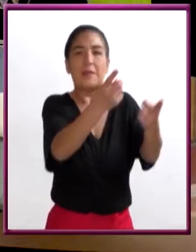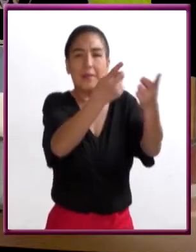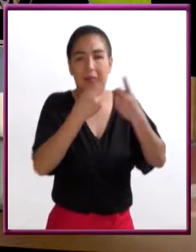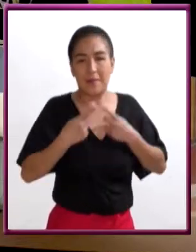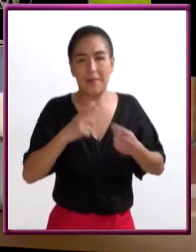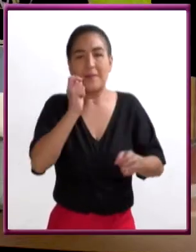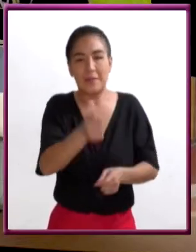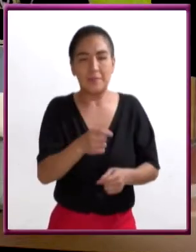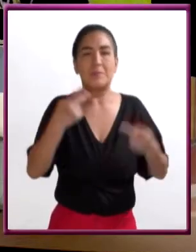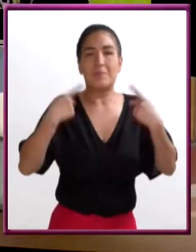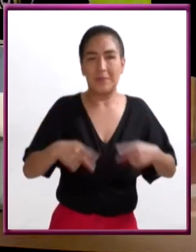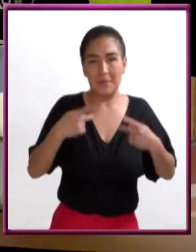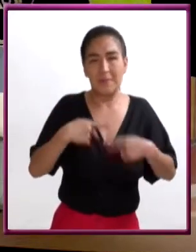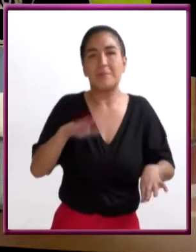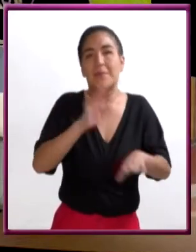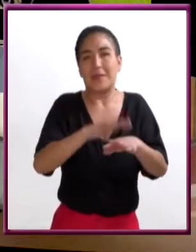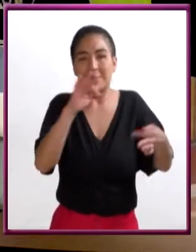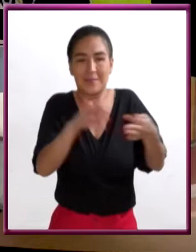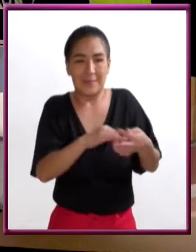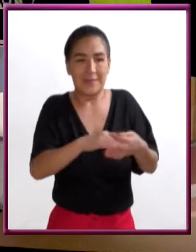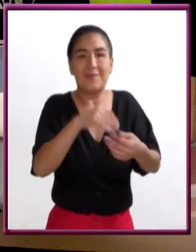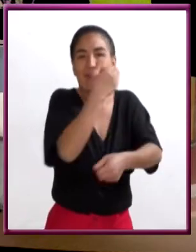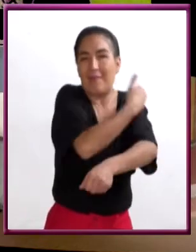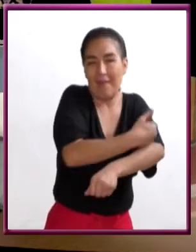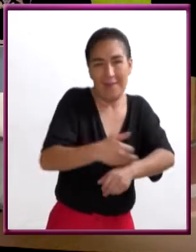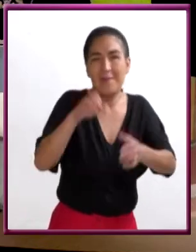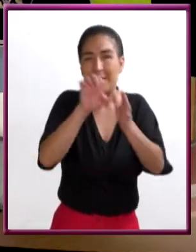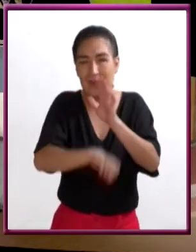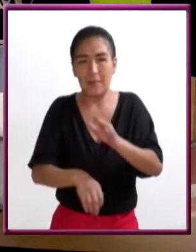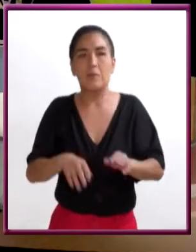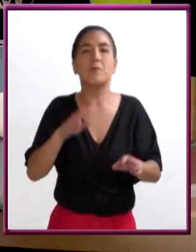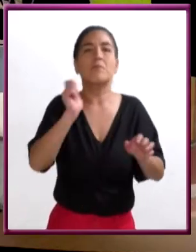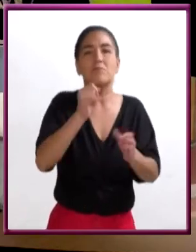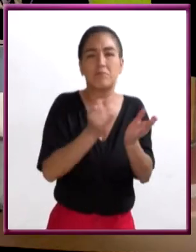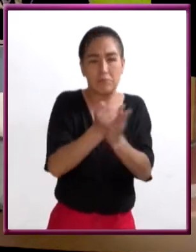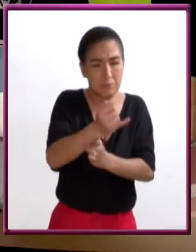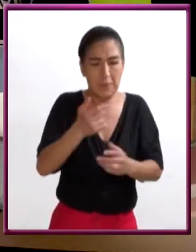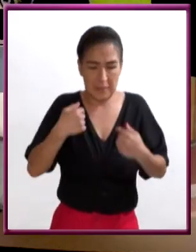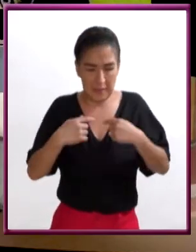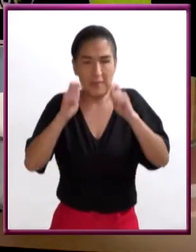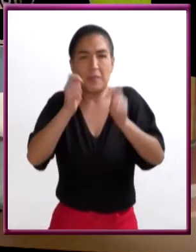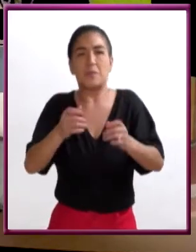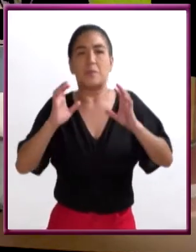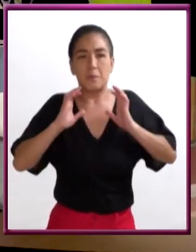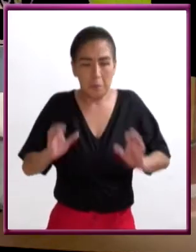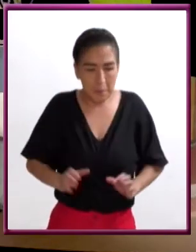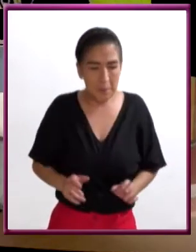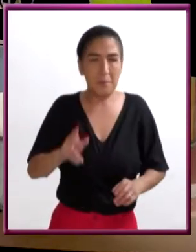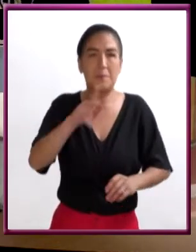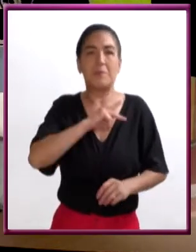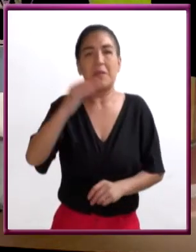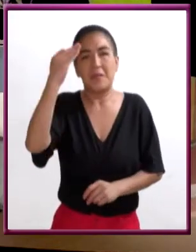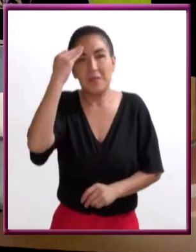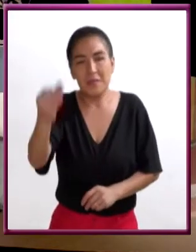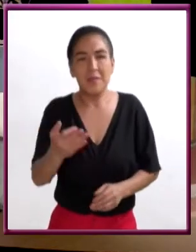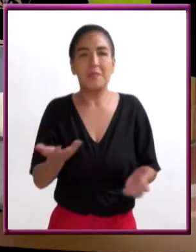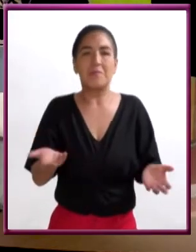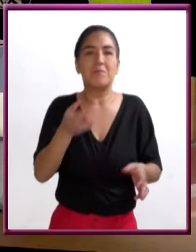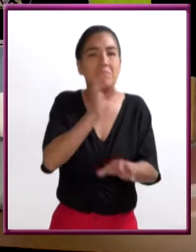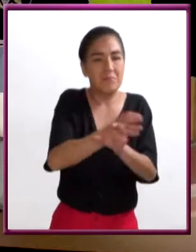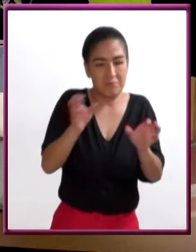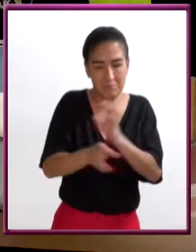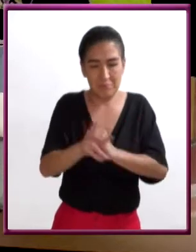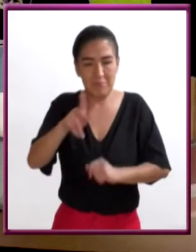nuestras necesidades, sobre todo las personas cercanas, a decidir qué hacer con nuestro cuerpo, con nuestro tiempo, con